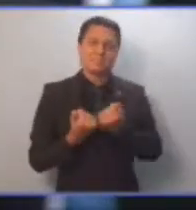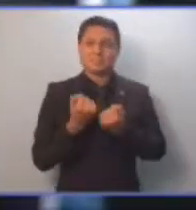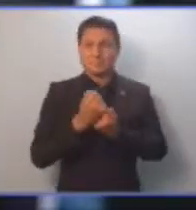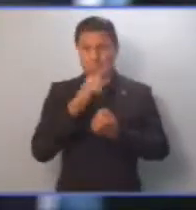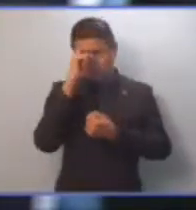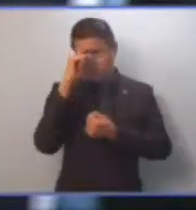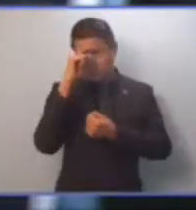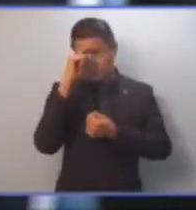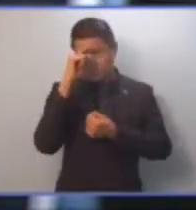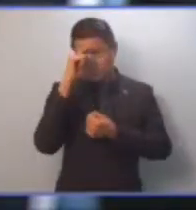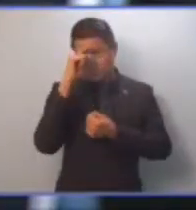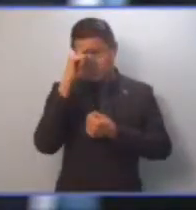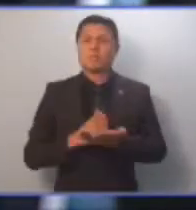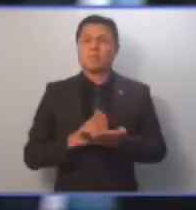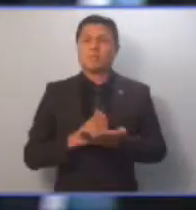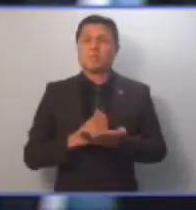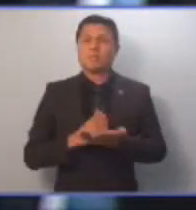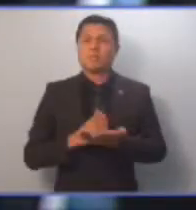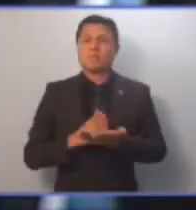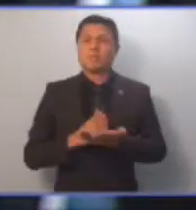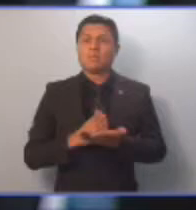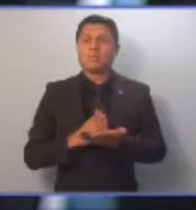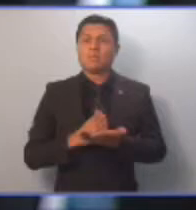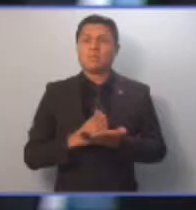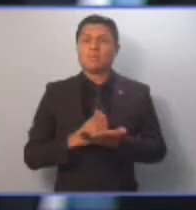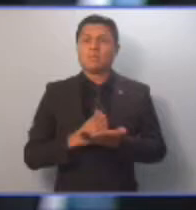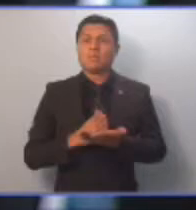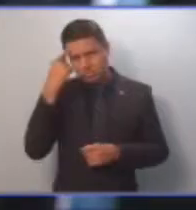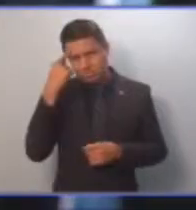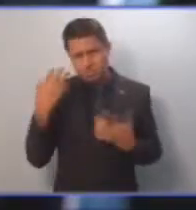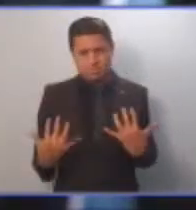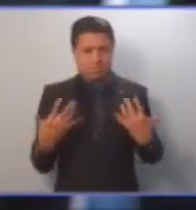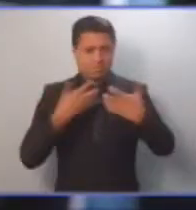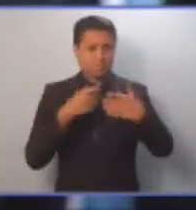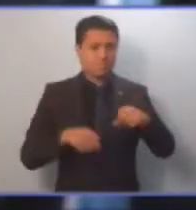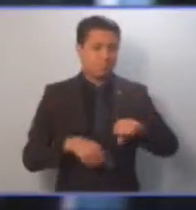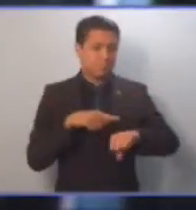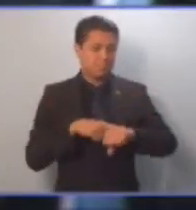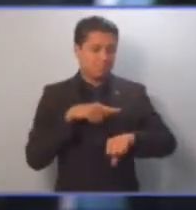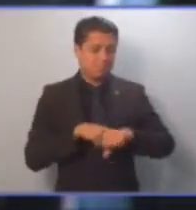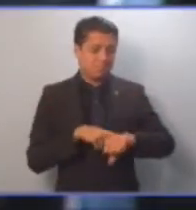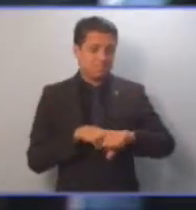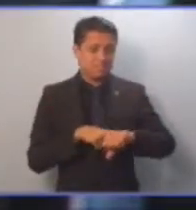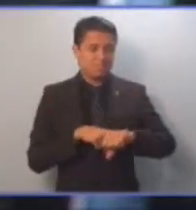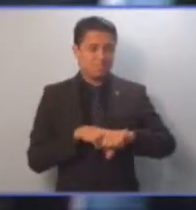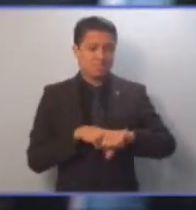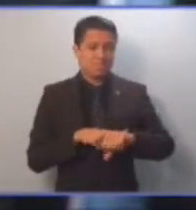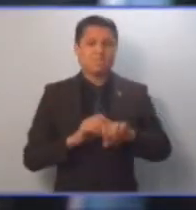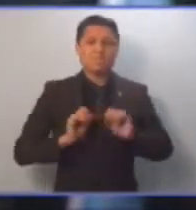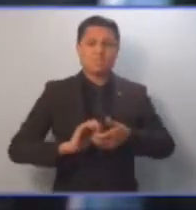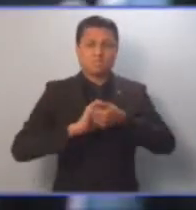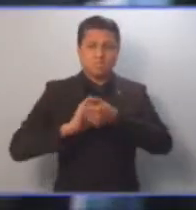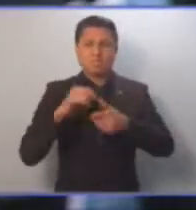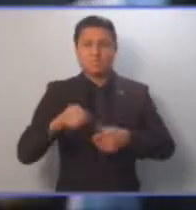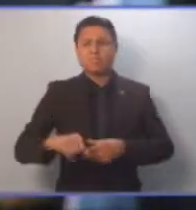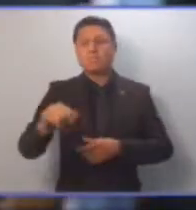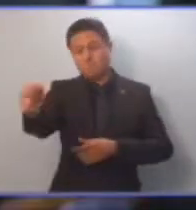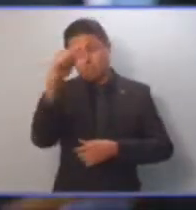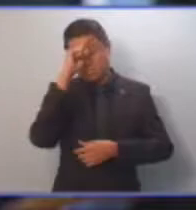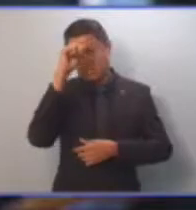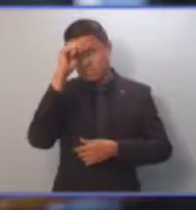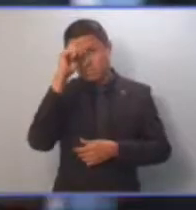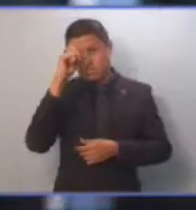de FUSATE y creemos que es coherente que en este momento nos unamos a esta labor